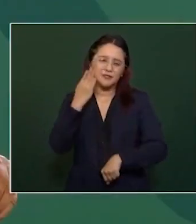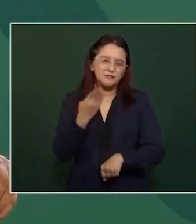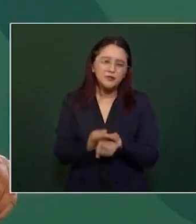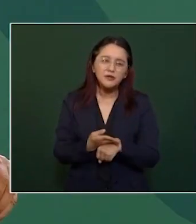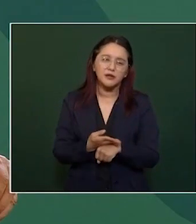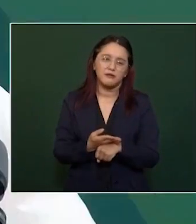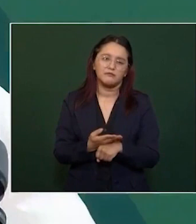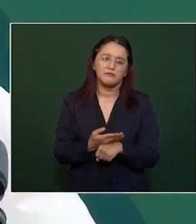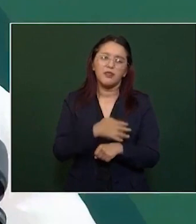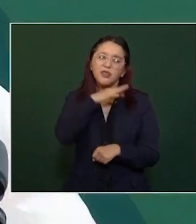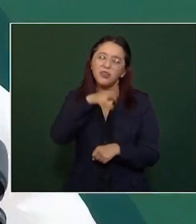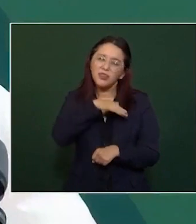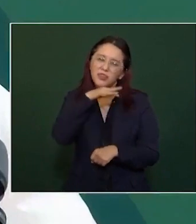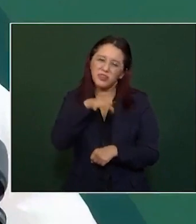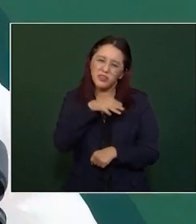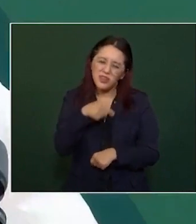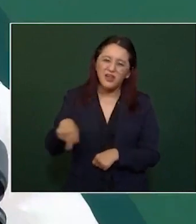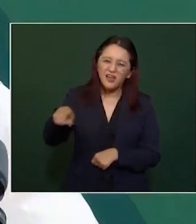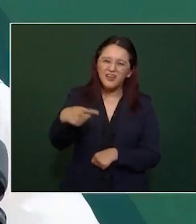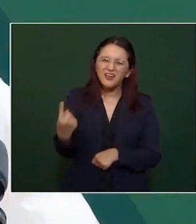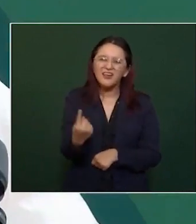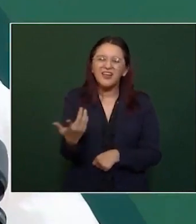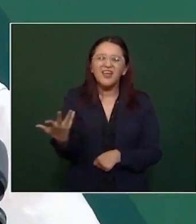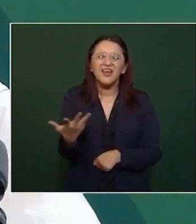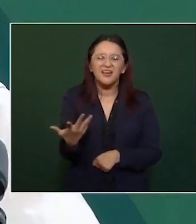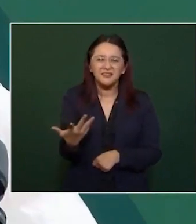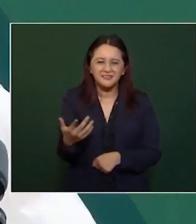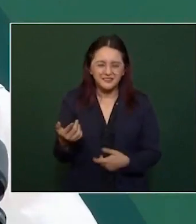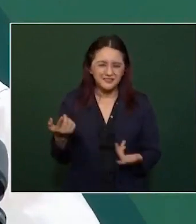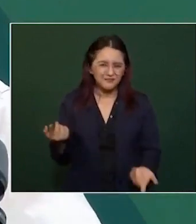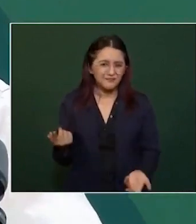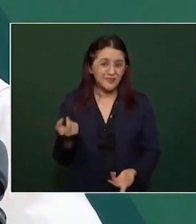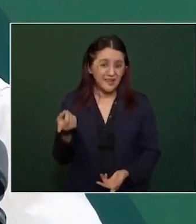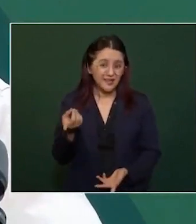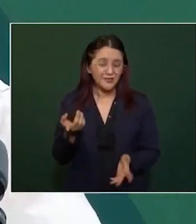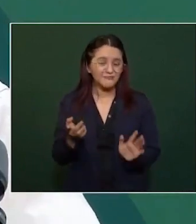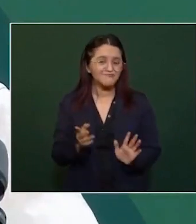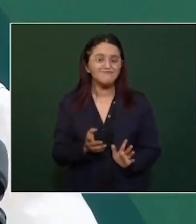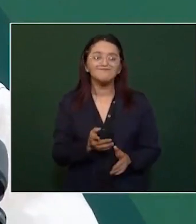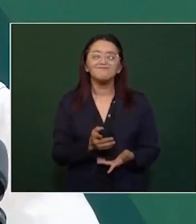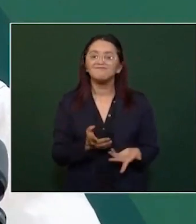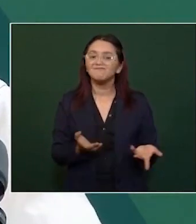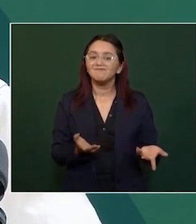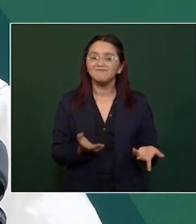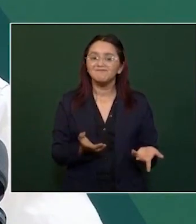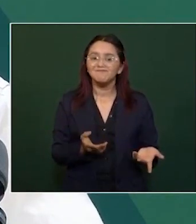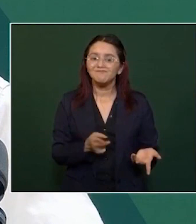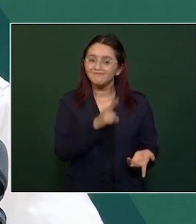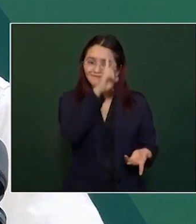árboles. Por eso, hay que tener mucho cuidado con el lenguaje.